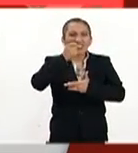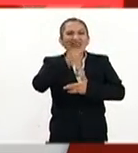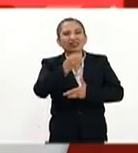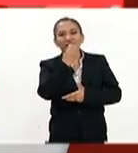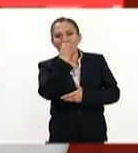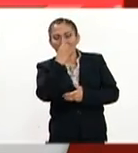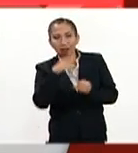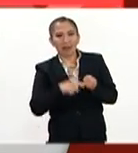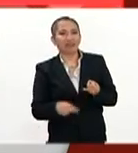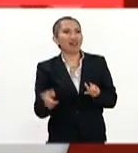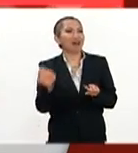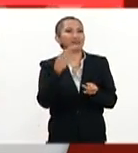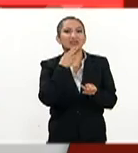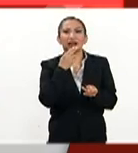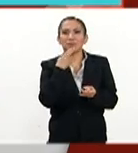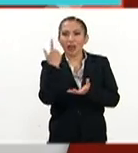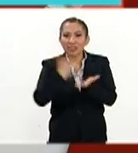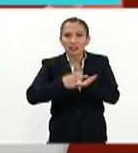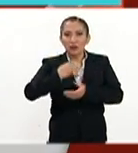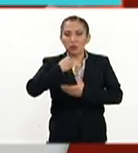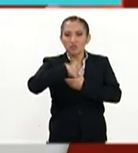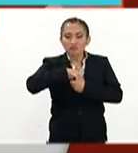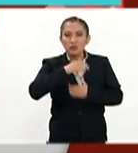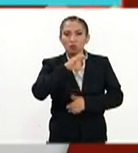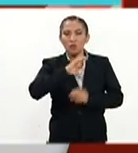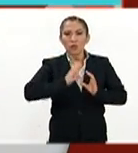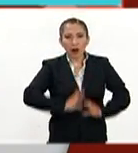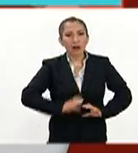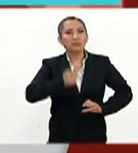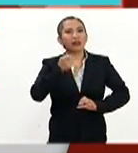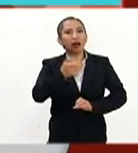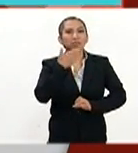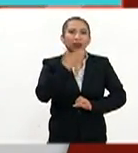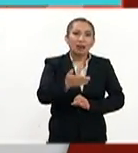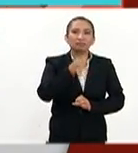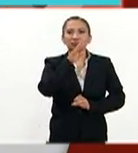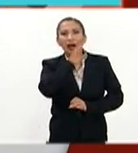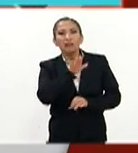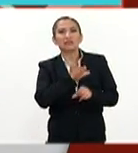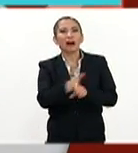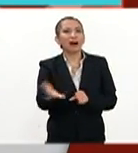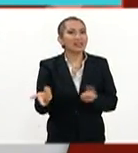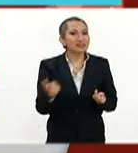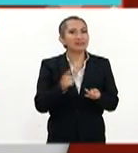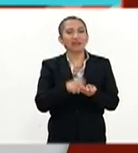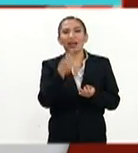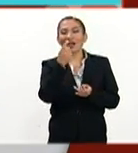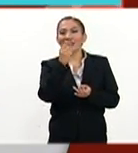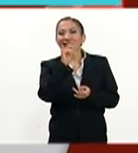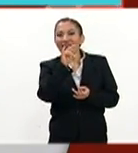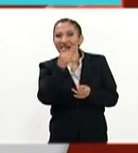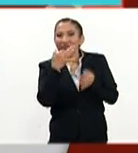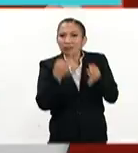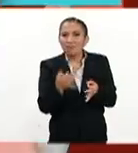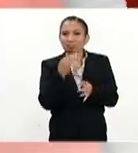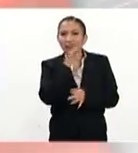los alimentos, cómo funcionan en el cuerpo, cuáles son buenos, cuáles son malos, qué dietas son